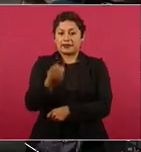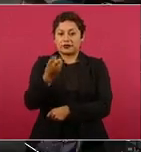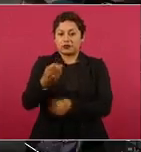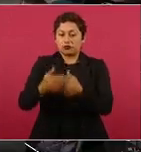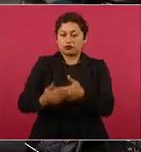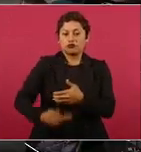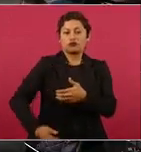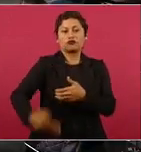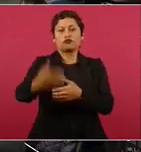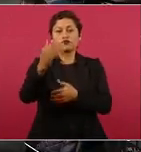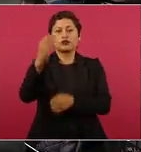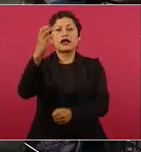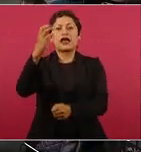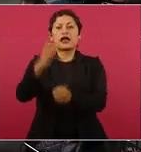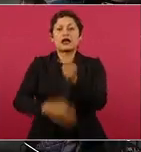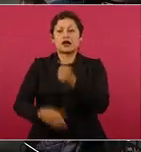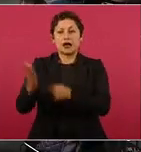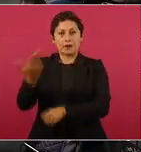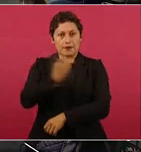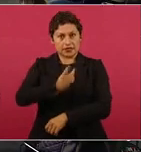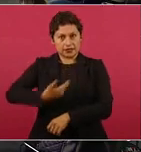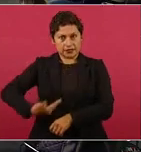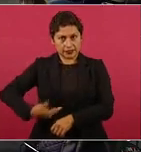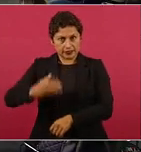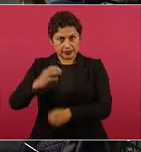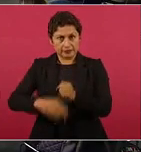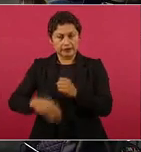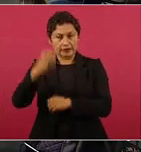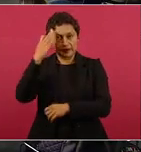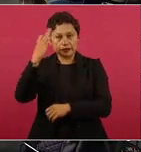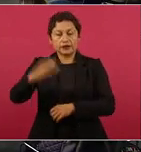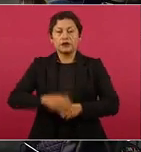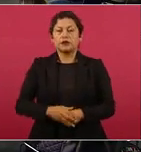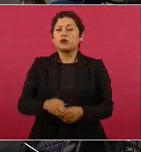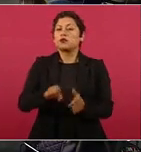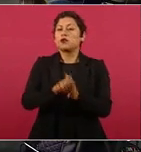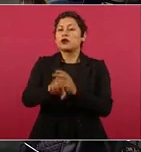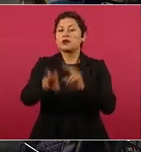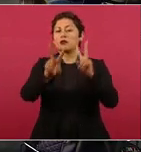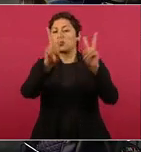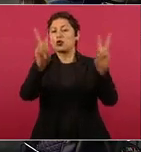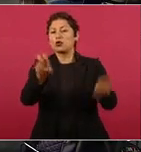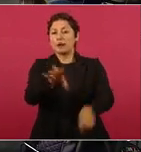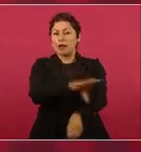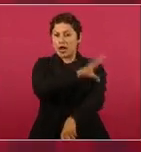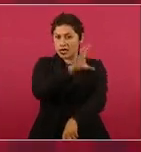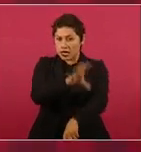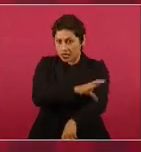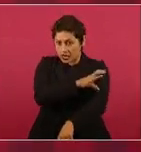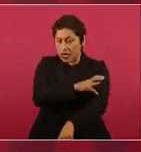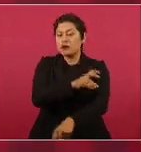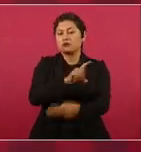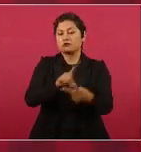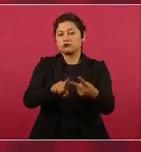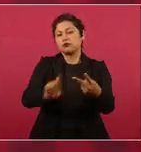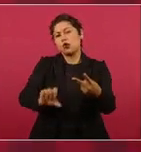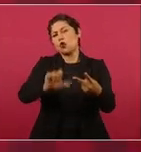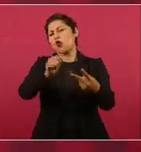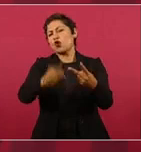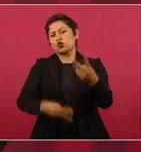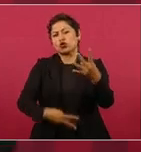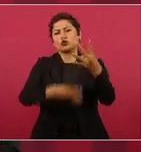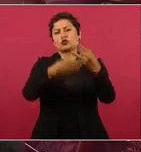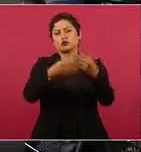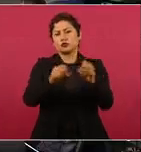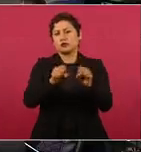de la administración. Decía el señor presidente que principalmente en el sector de energía, pero hay otros sectores incluidos. Si